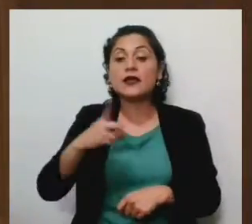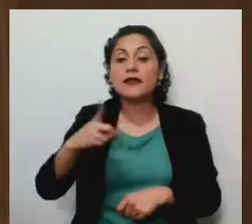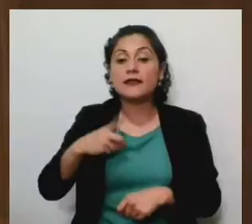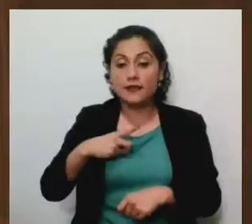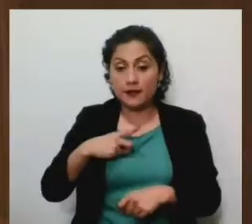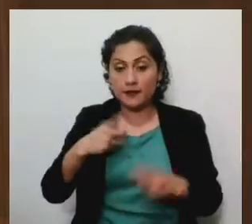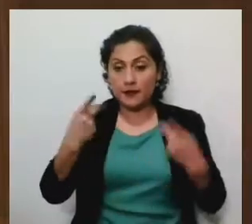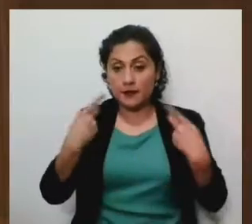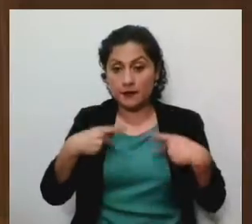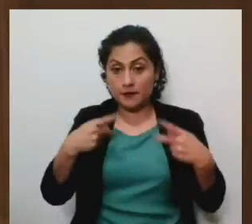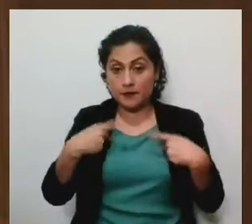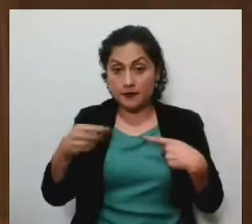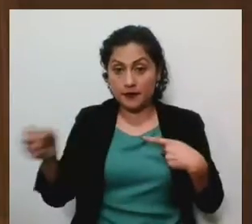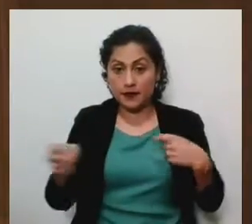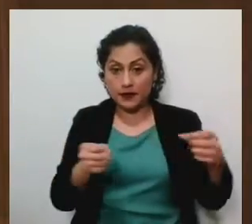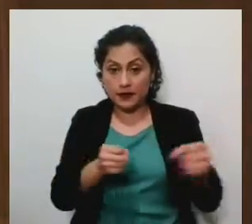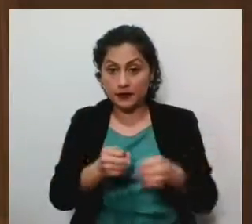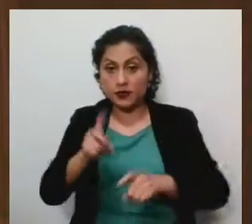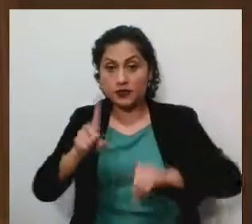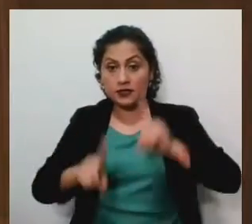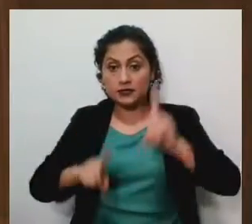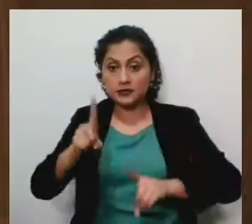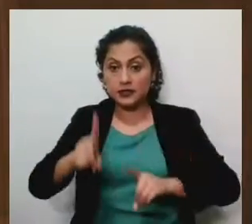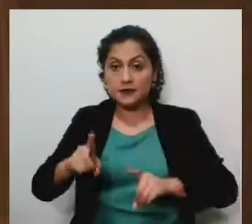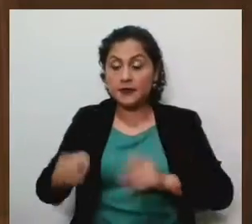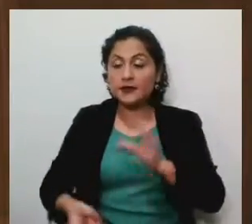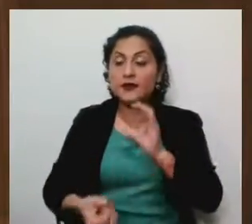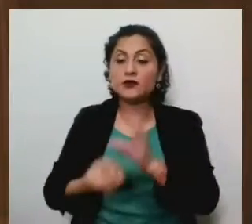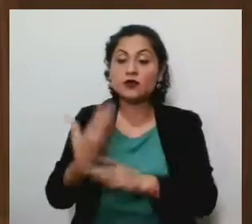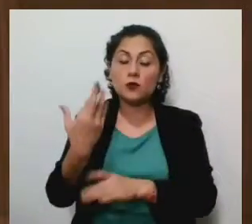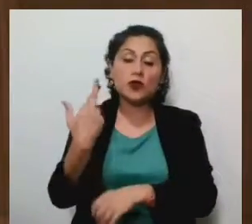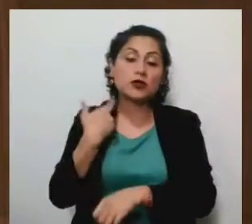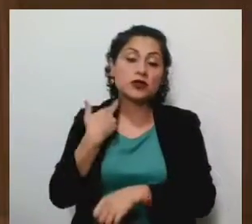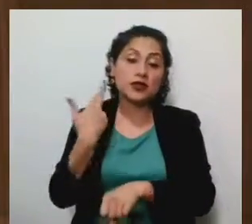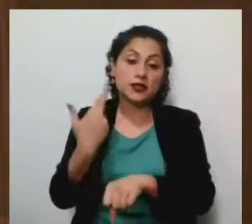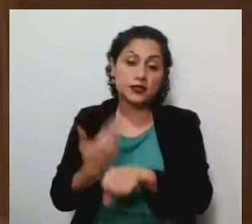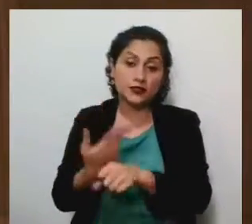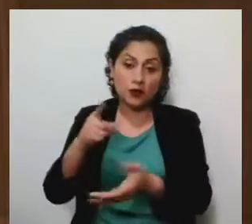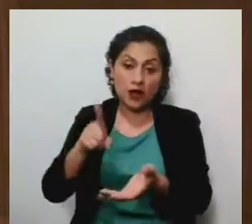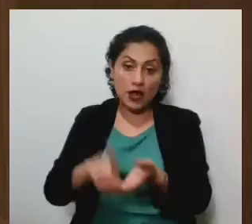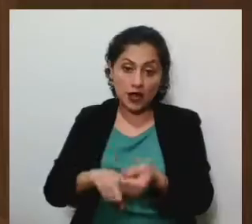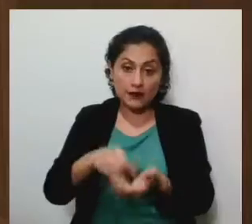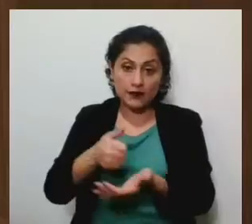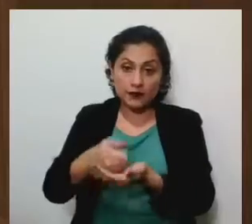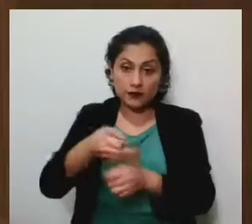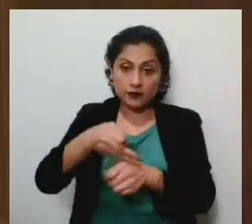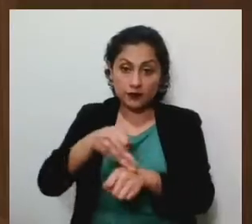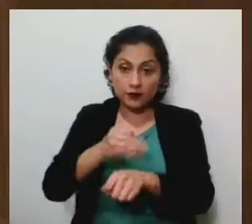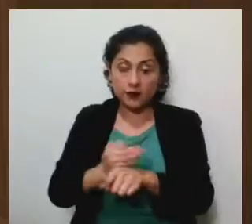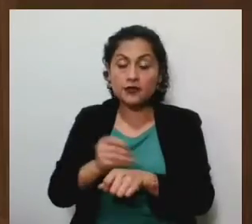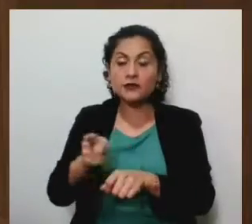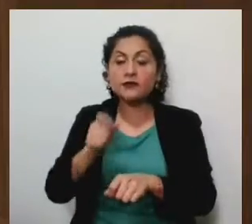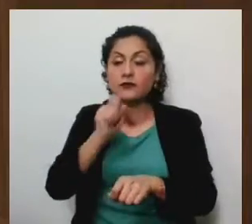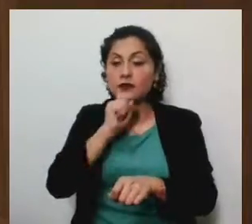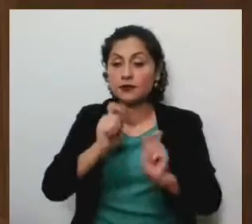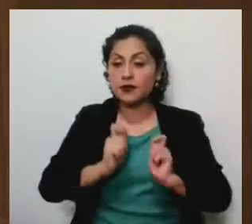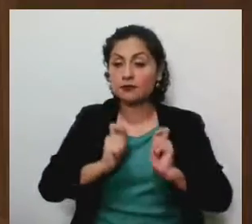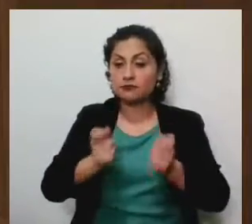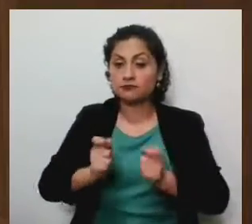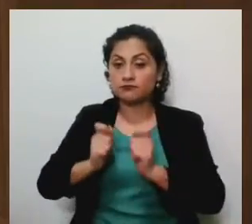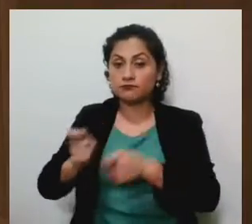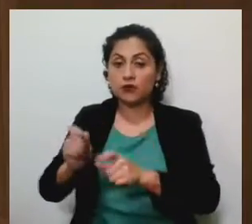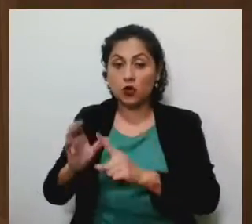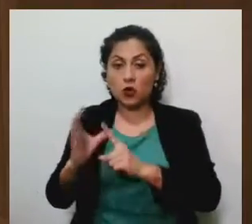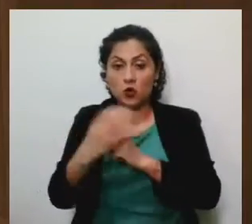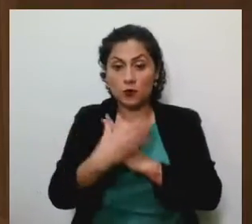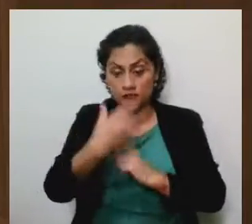por el número de regidores que estime cada ayuntamiento y que serán los encargados de las comisiones que correspondan para el cumplimiento del objeto de